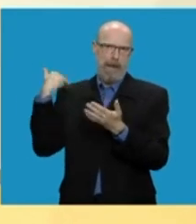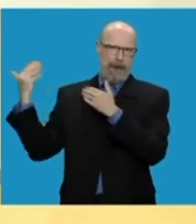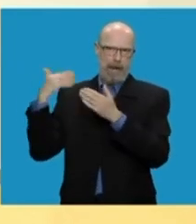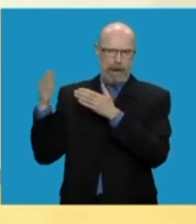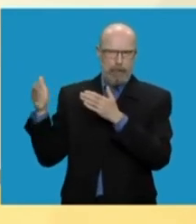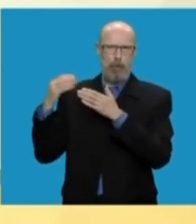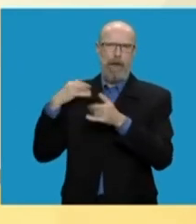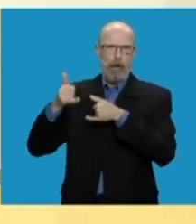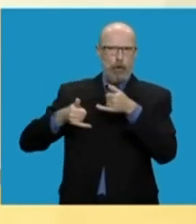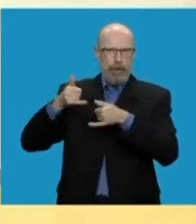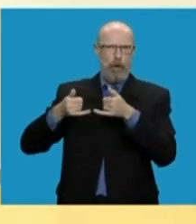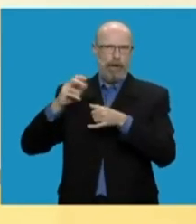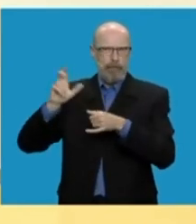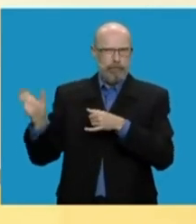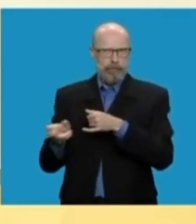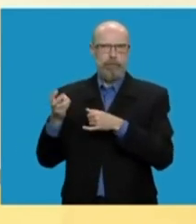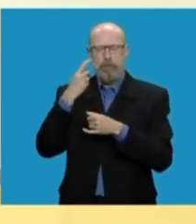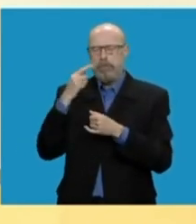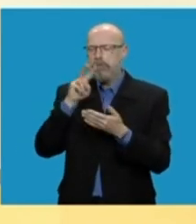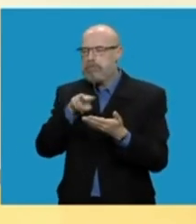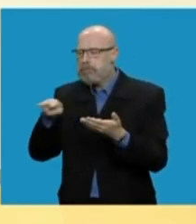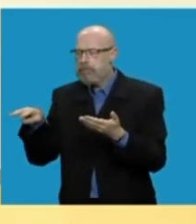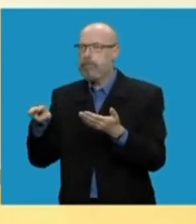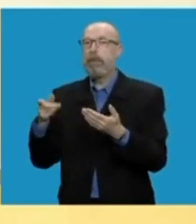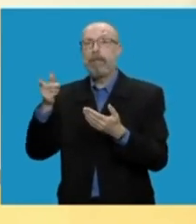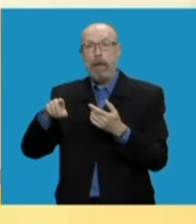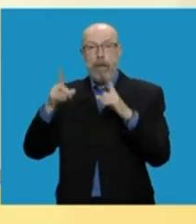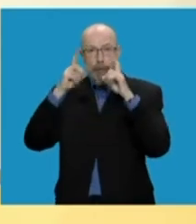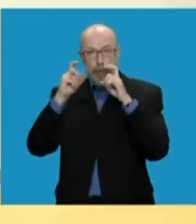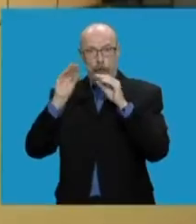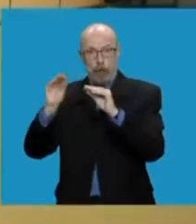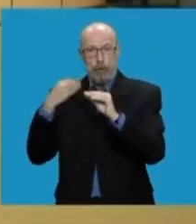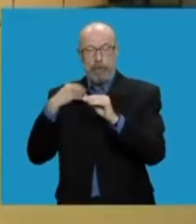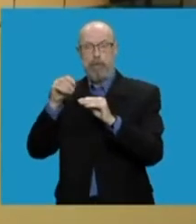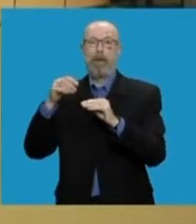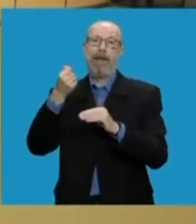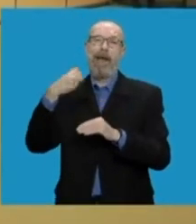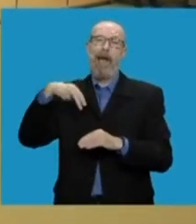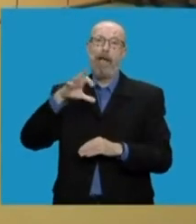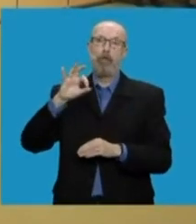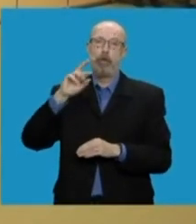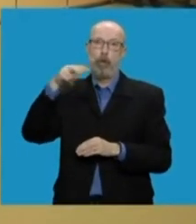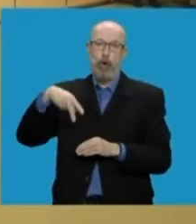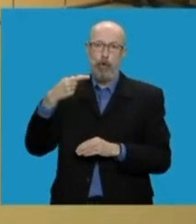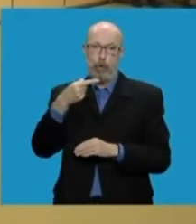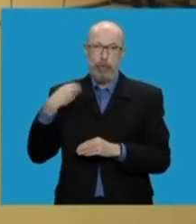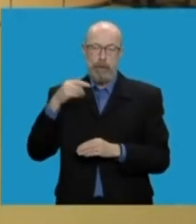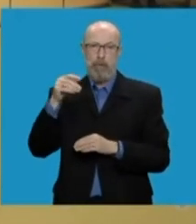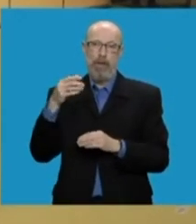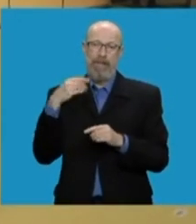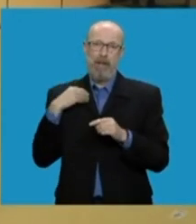Bobet. Y bueno, incluso una foto de Henri Desgrange, que fue el fundador y el creador del Tour de